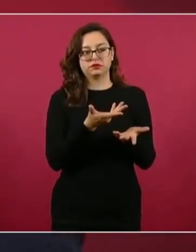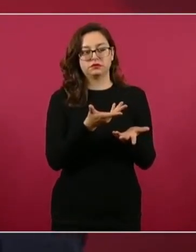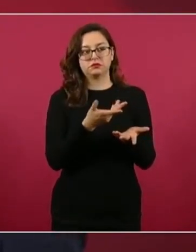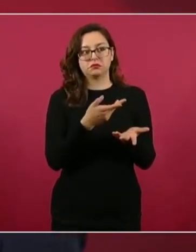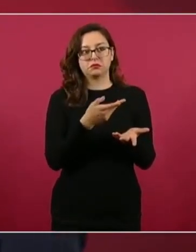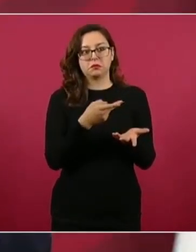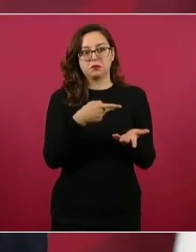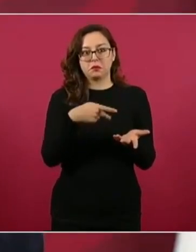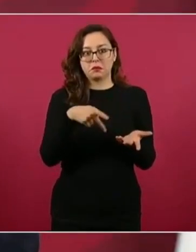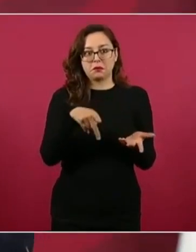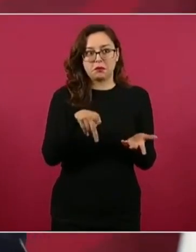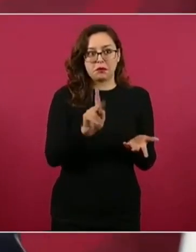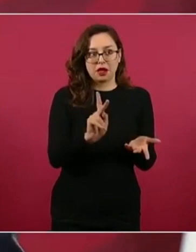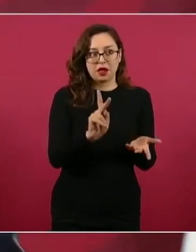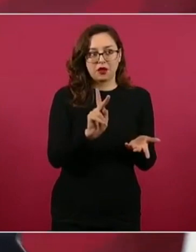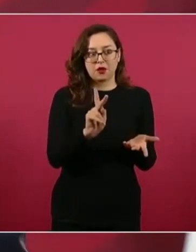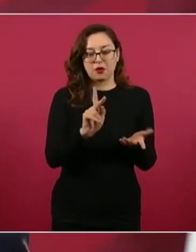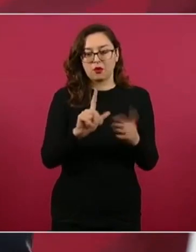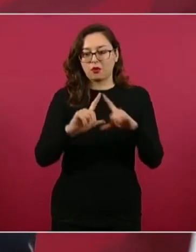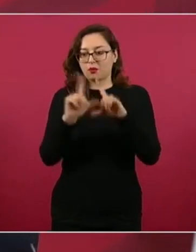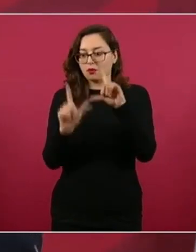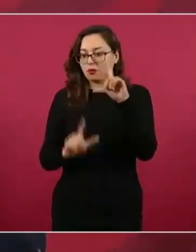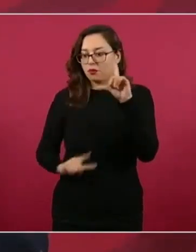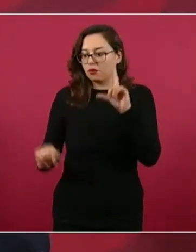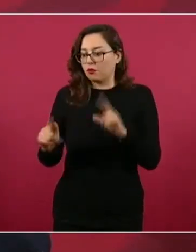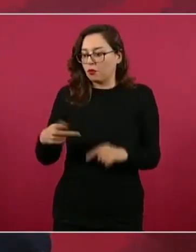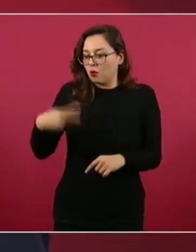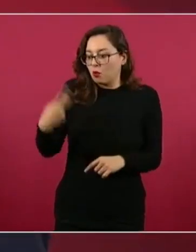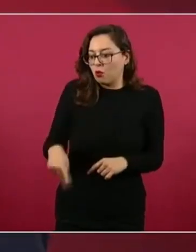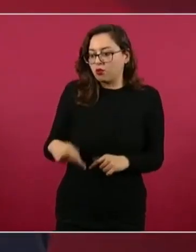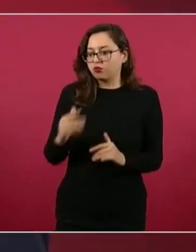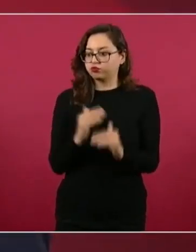implica ceder soberanía.